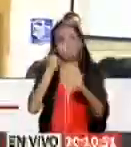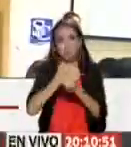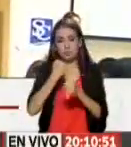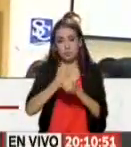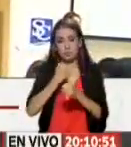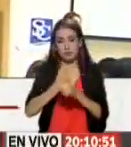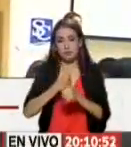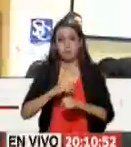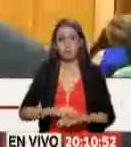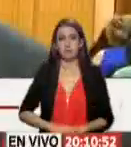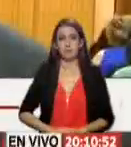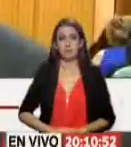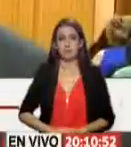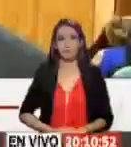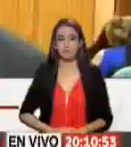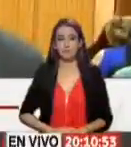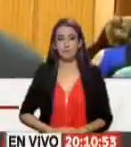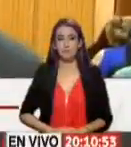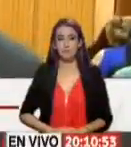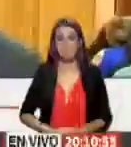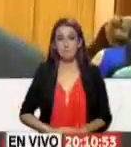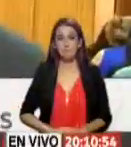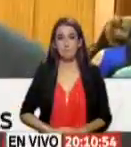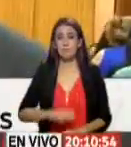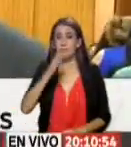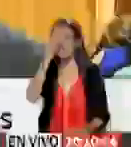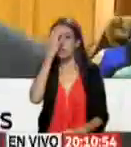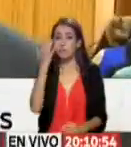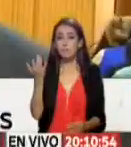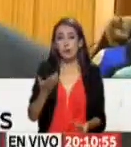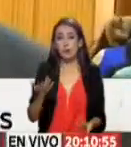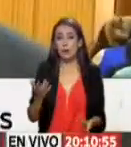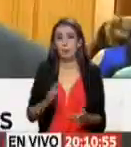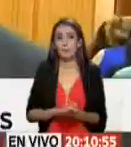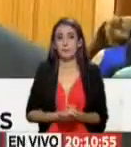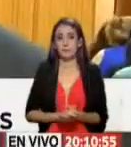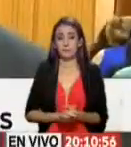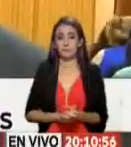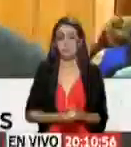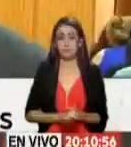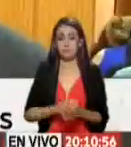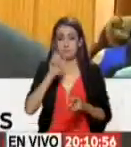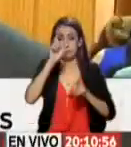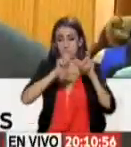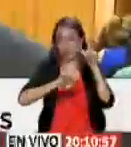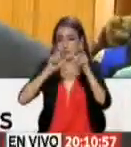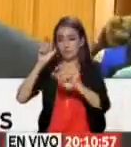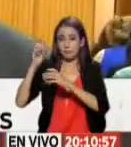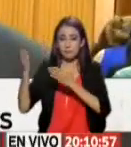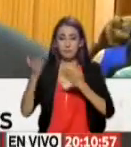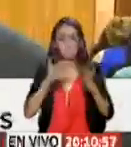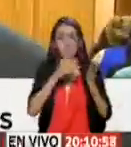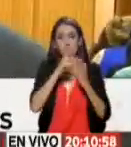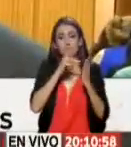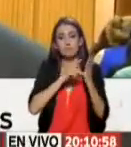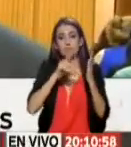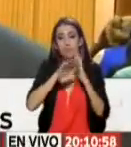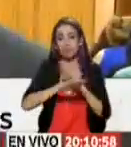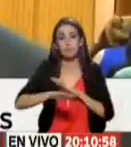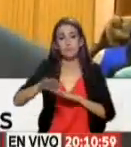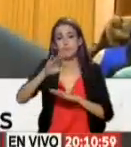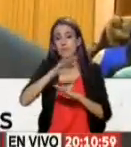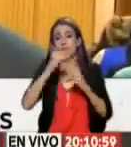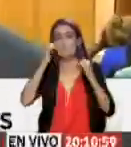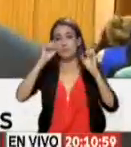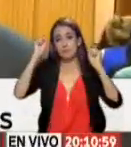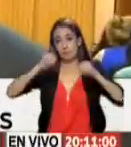como oficiales de cumplimiento. Porque en nuestra práctica, en nuestro sistema, siempre hay posibilidades